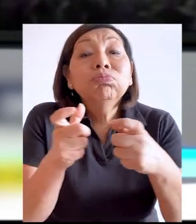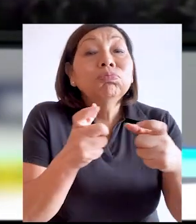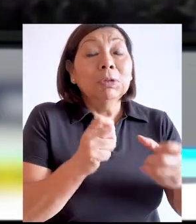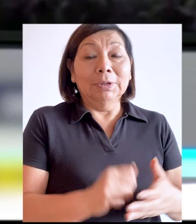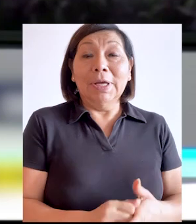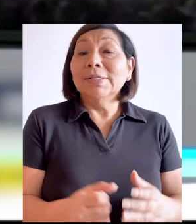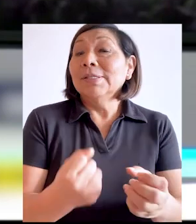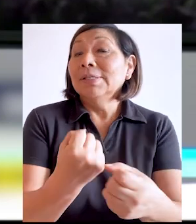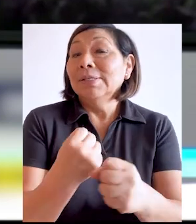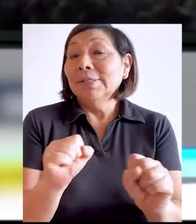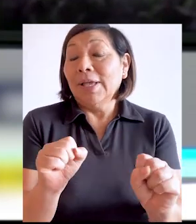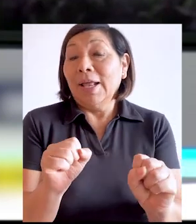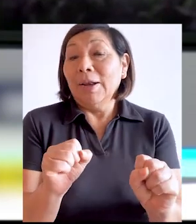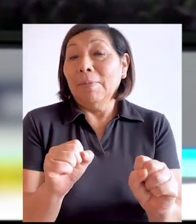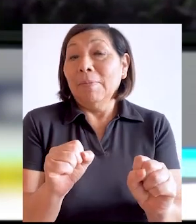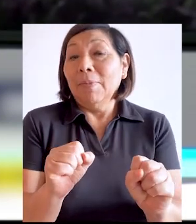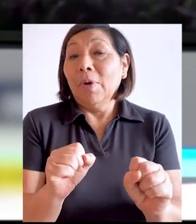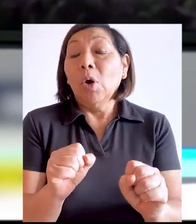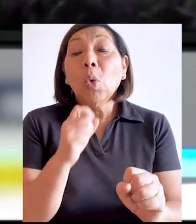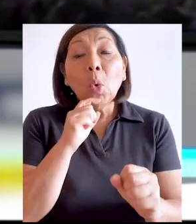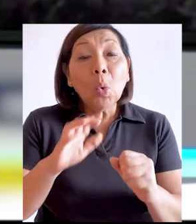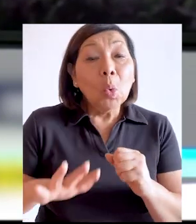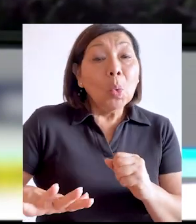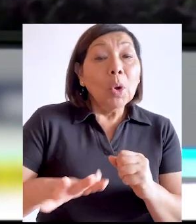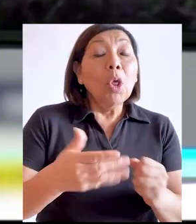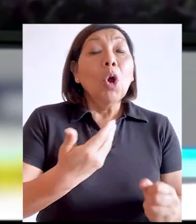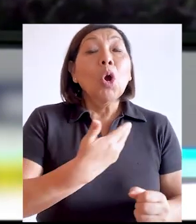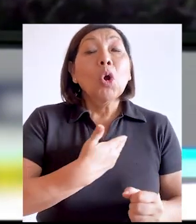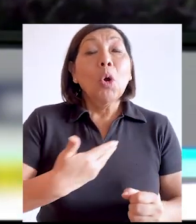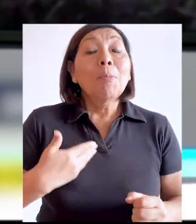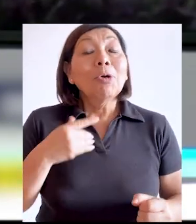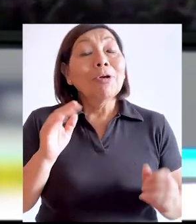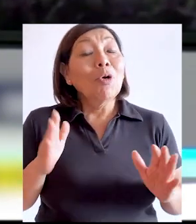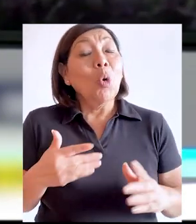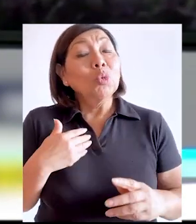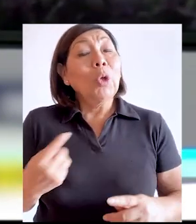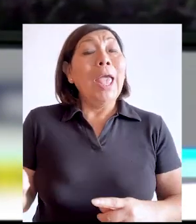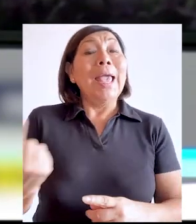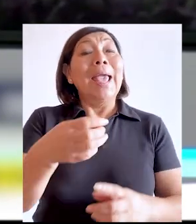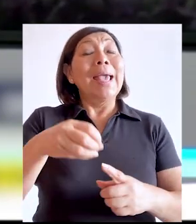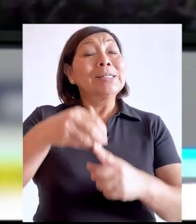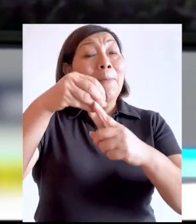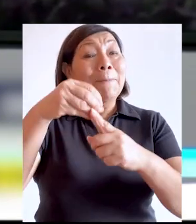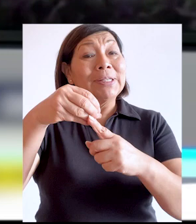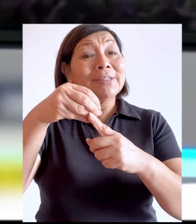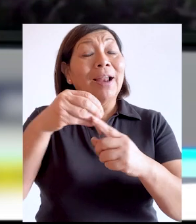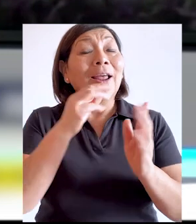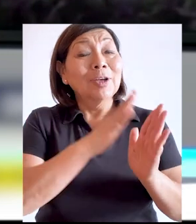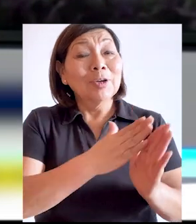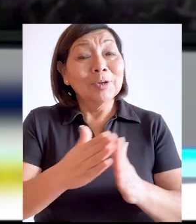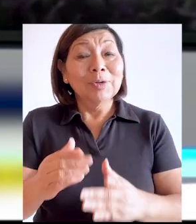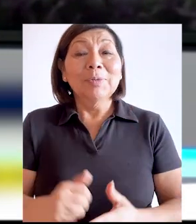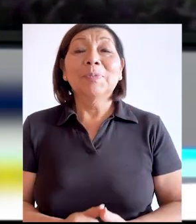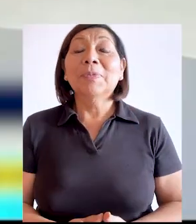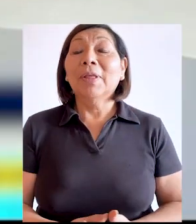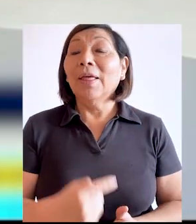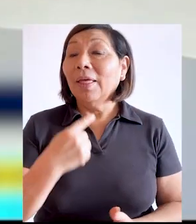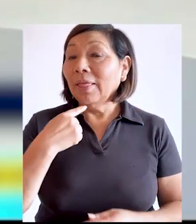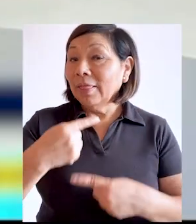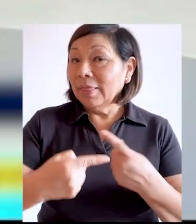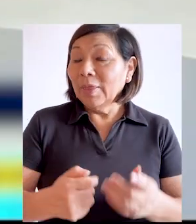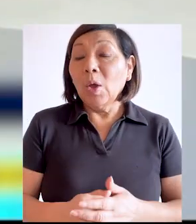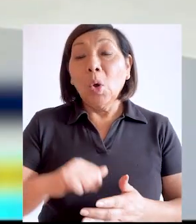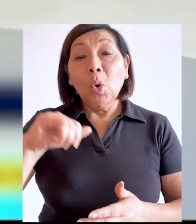a control, salvo que se crea que existe una zona gobernada por ángeles y exenta de control.